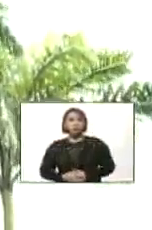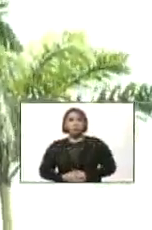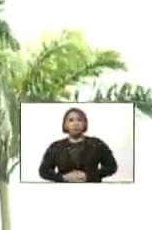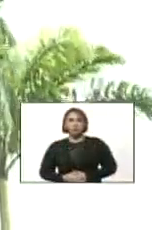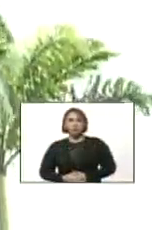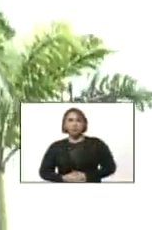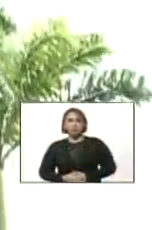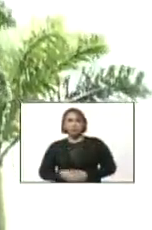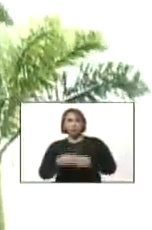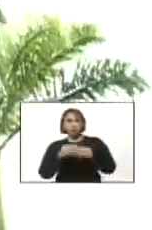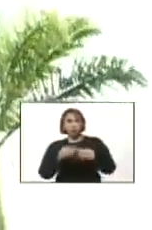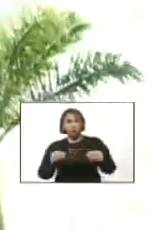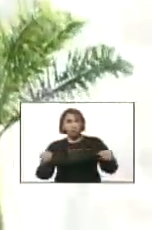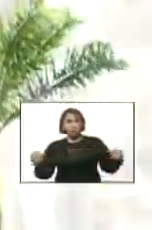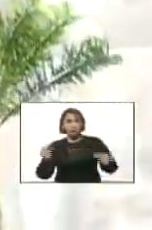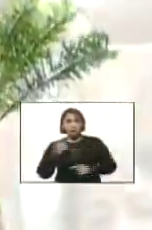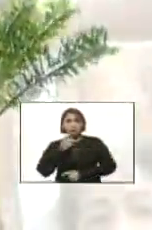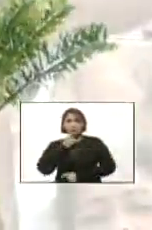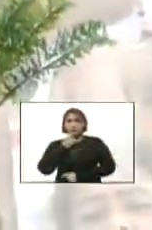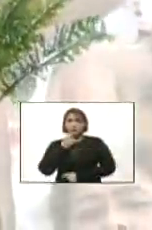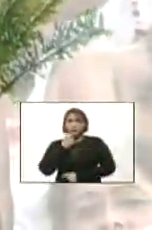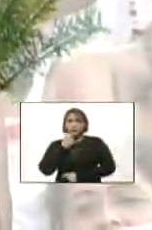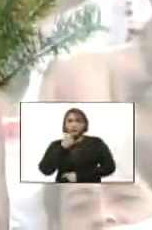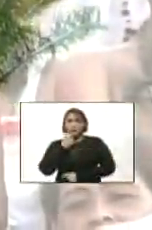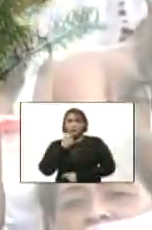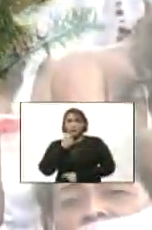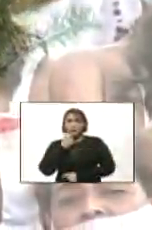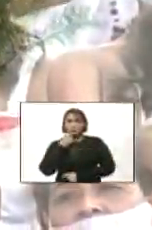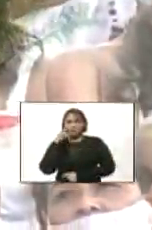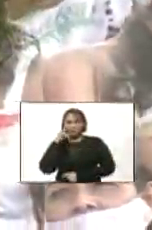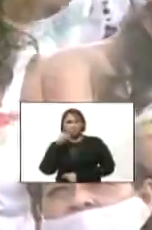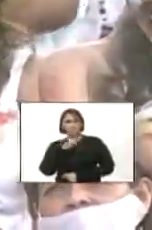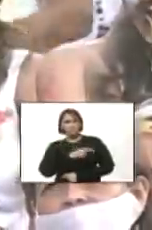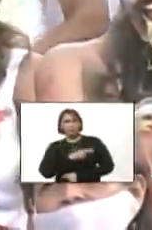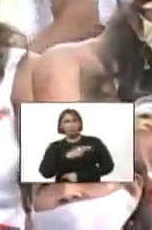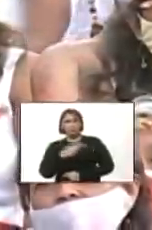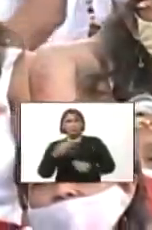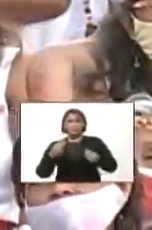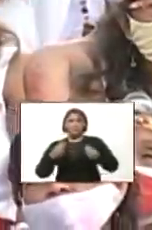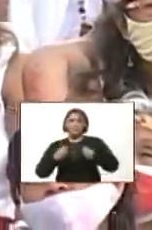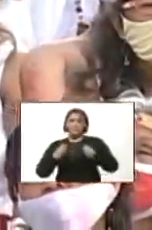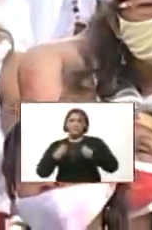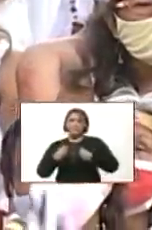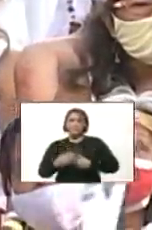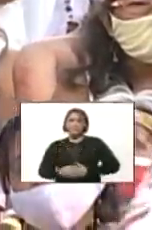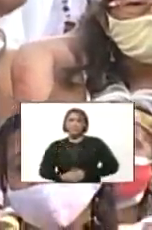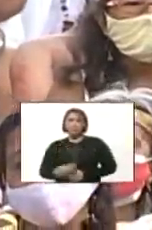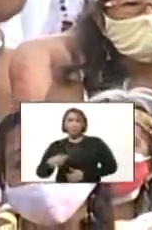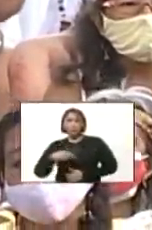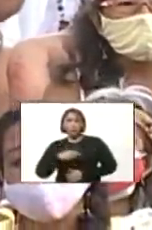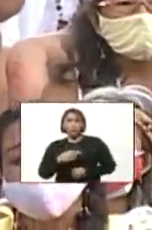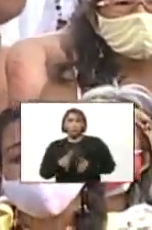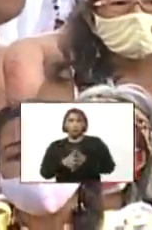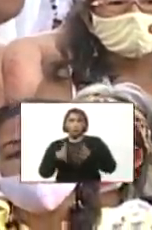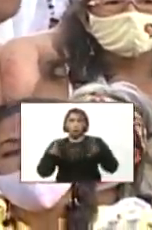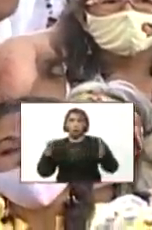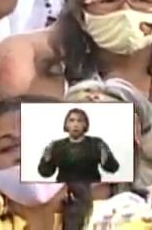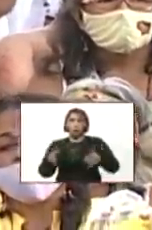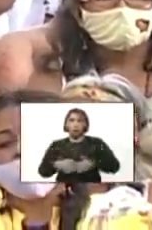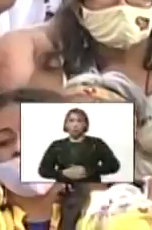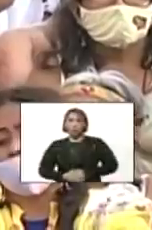y estas tierras tan hermosas que vieron vivir a nuestros grandes, a nuestros